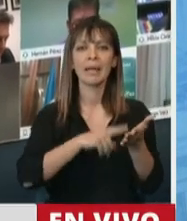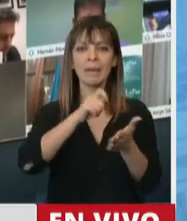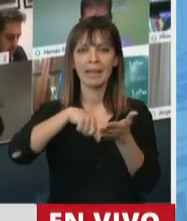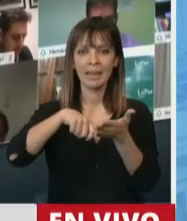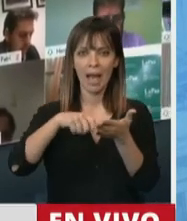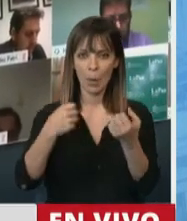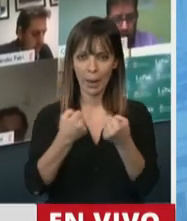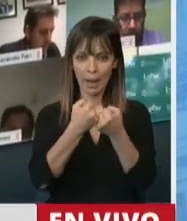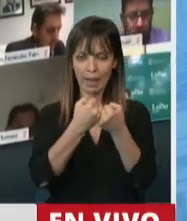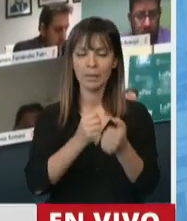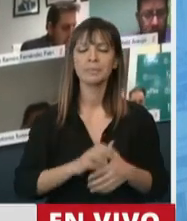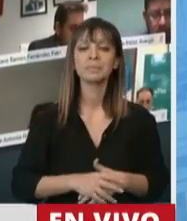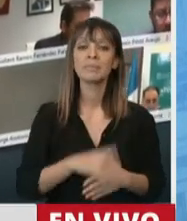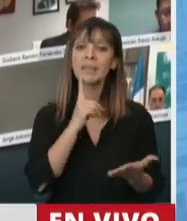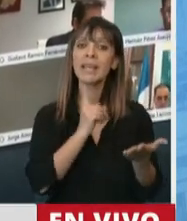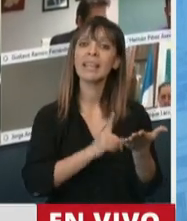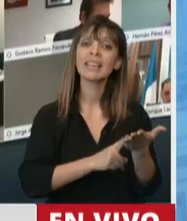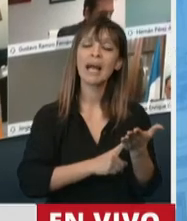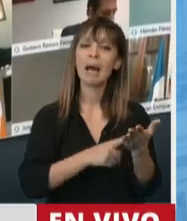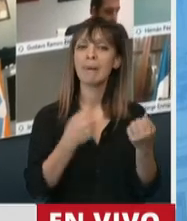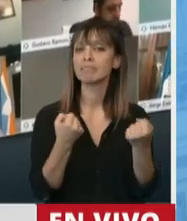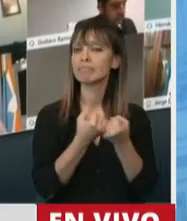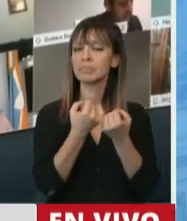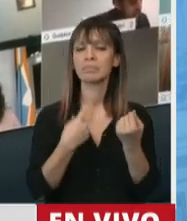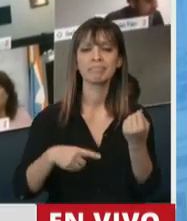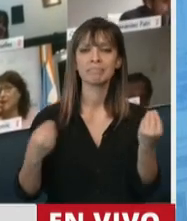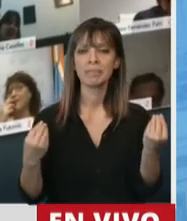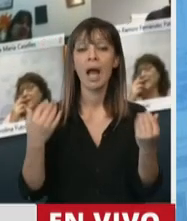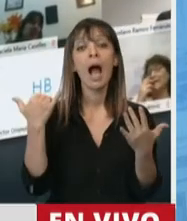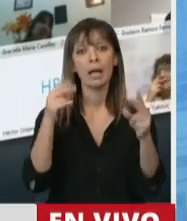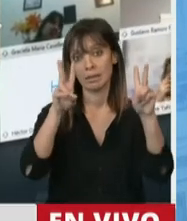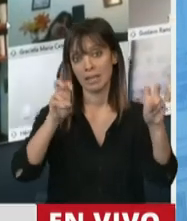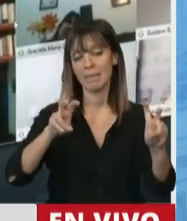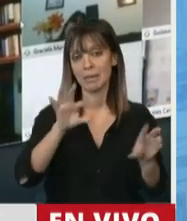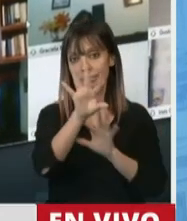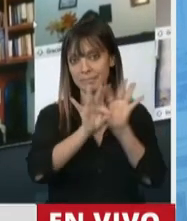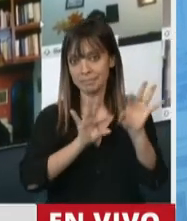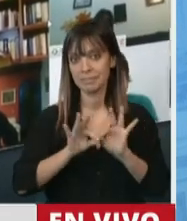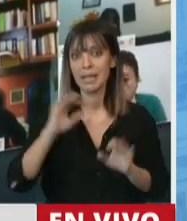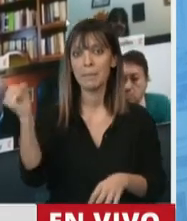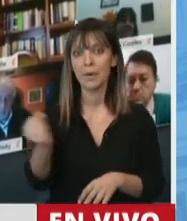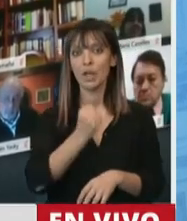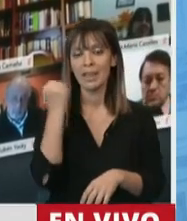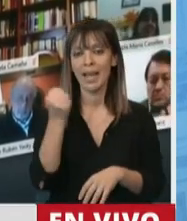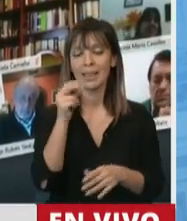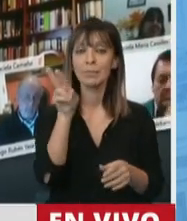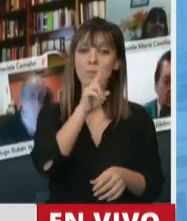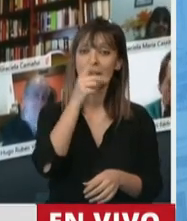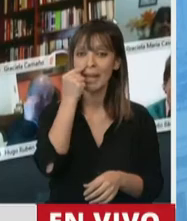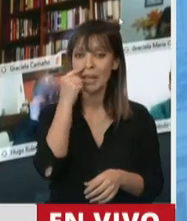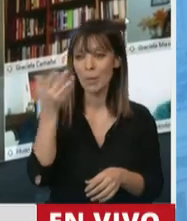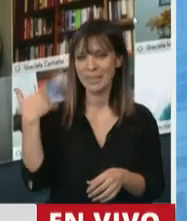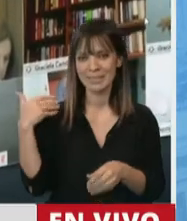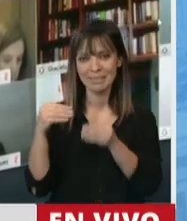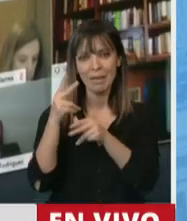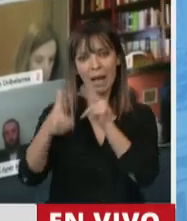consenso. Dictamen de consenso que tiene muchas cuestiones importantes y que los diputados y las diputadas preopinantes